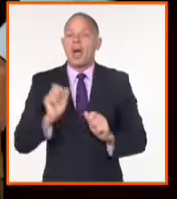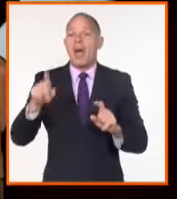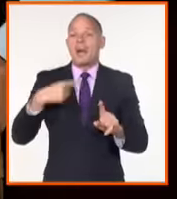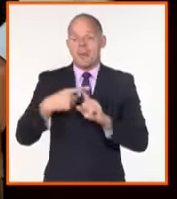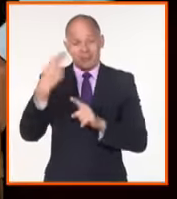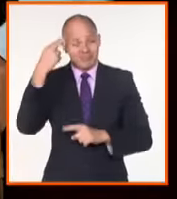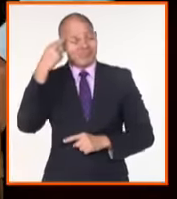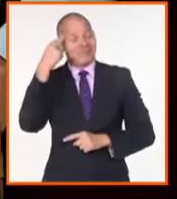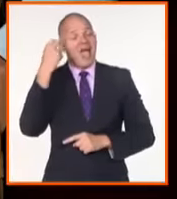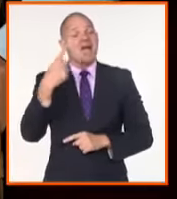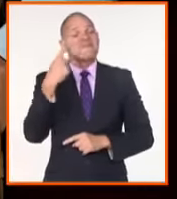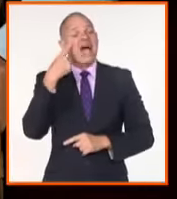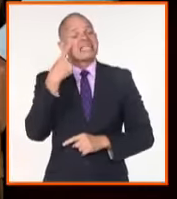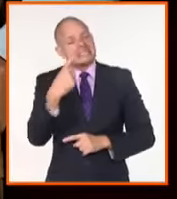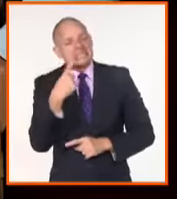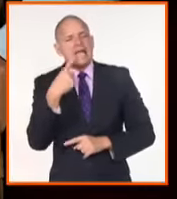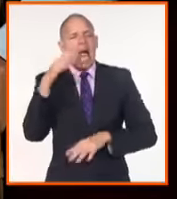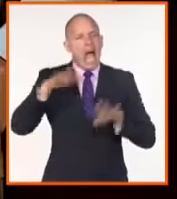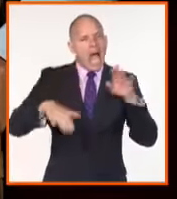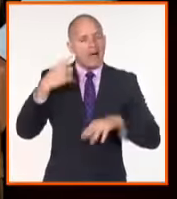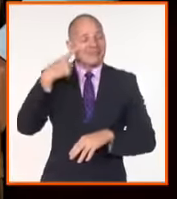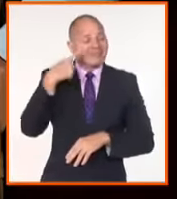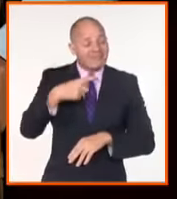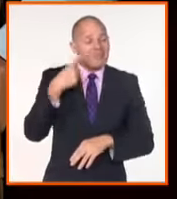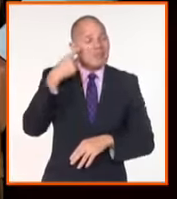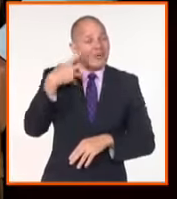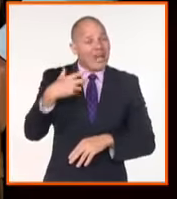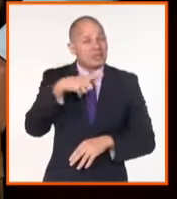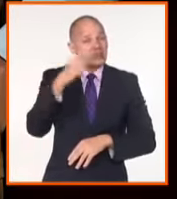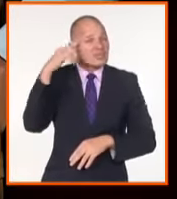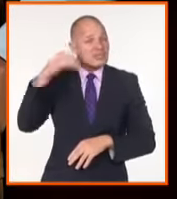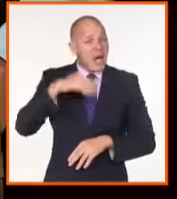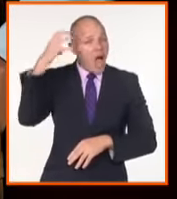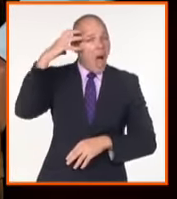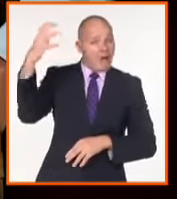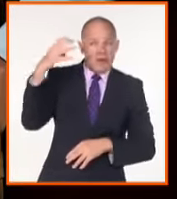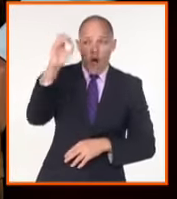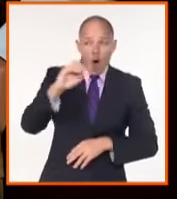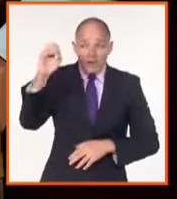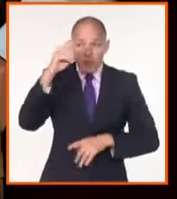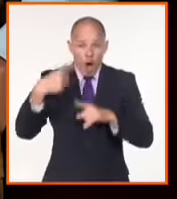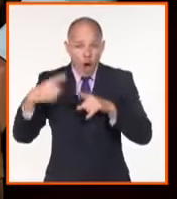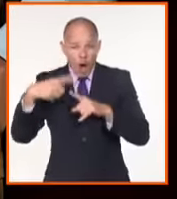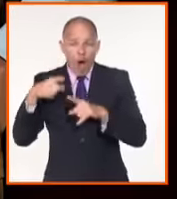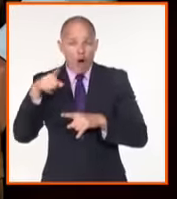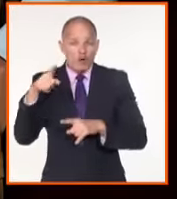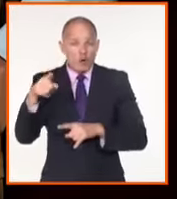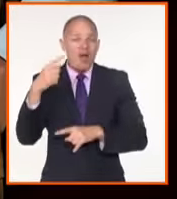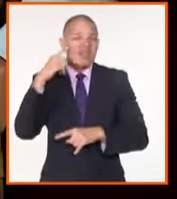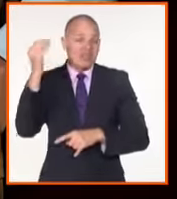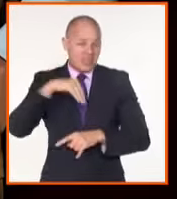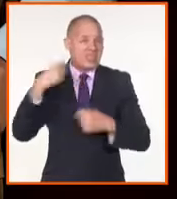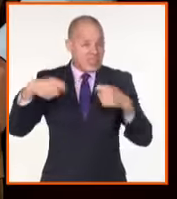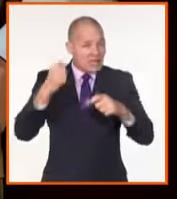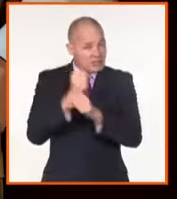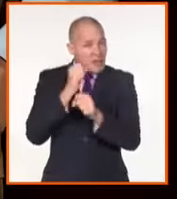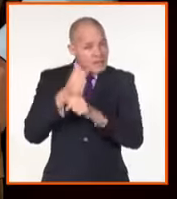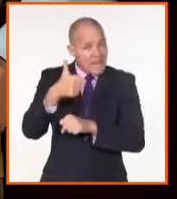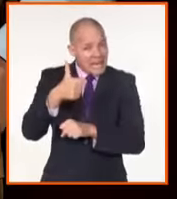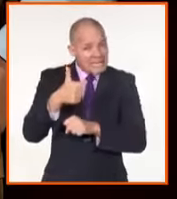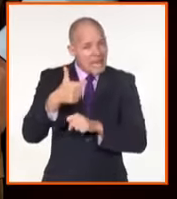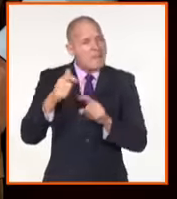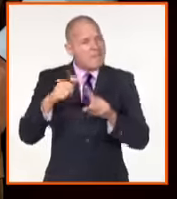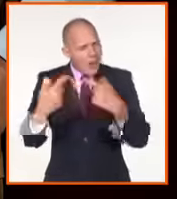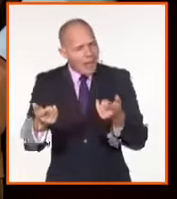porque hay veces que observamos fisuras que no tienen que ver ni con el bloqueo, ni con las